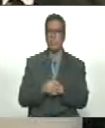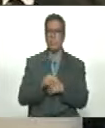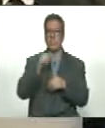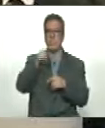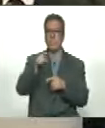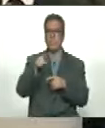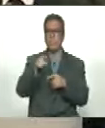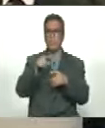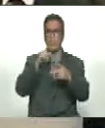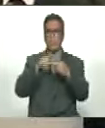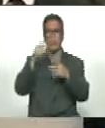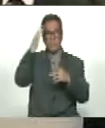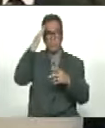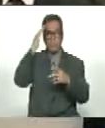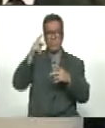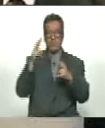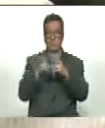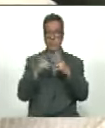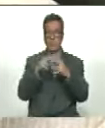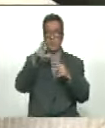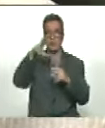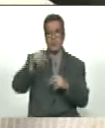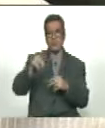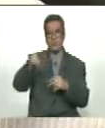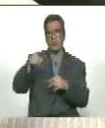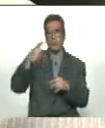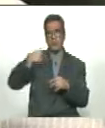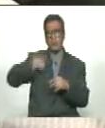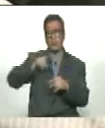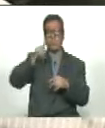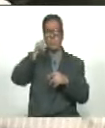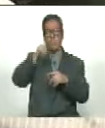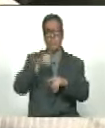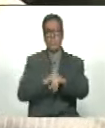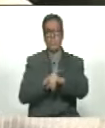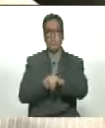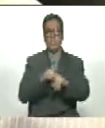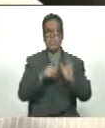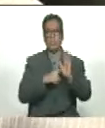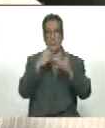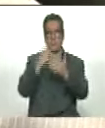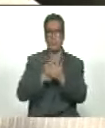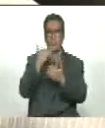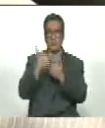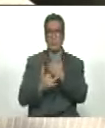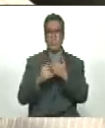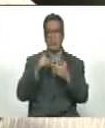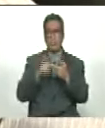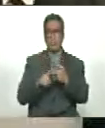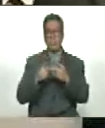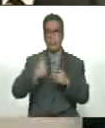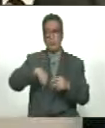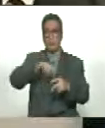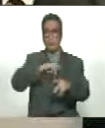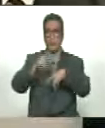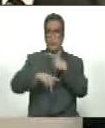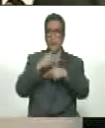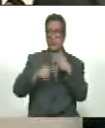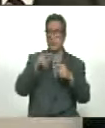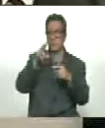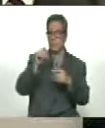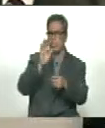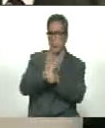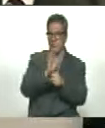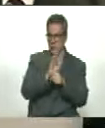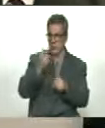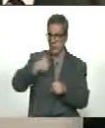ese chantaje, ellos saben que con nosotros no va, pero tenemos que tomarlo en cuenta en la planificación de nuestro desarrollo. No es seguro